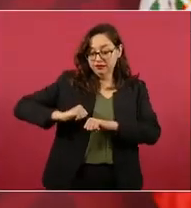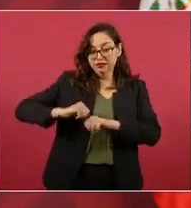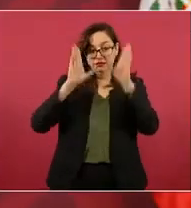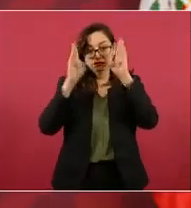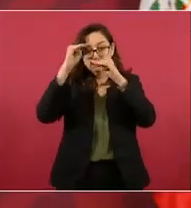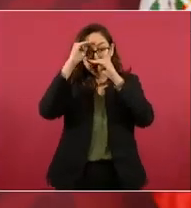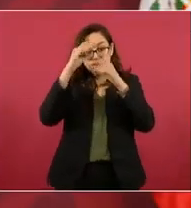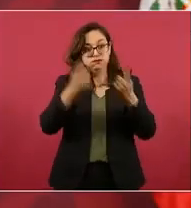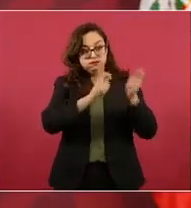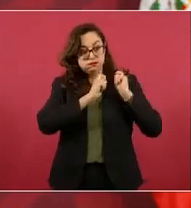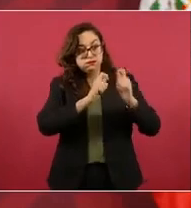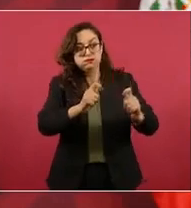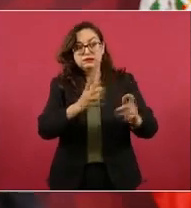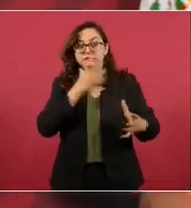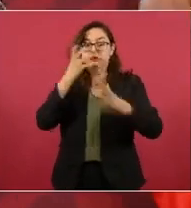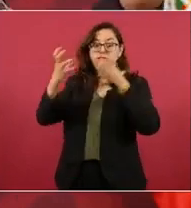conservadores.